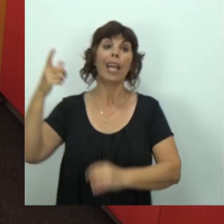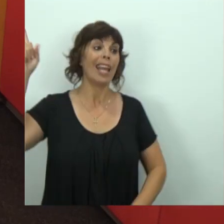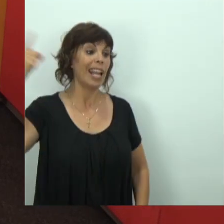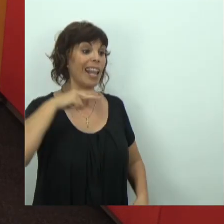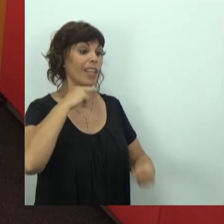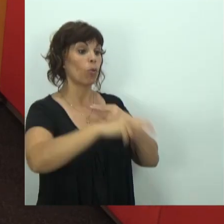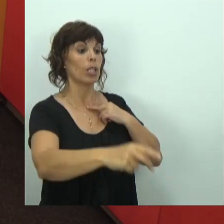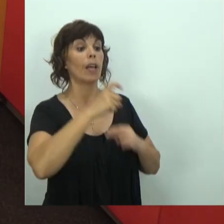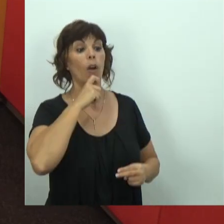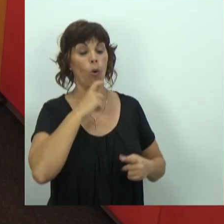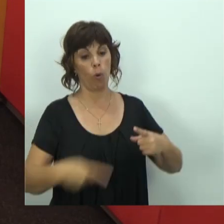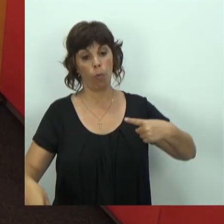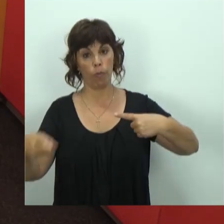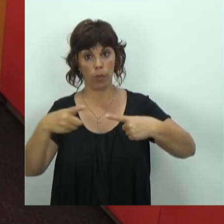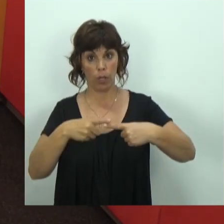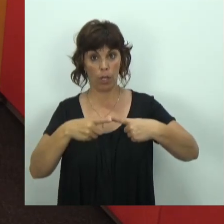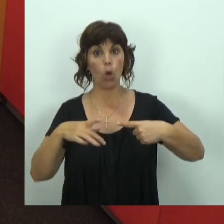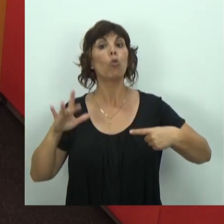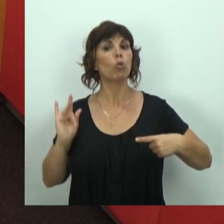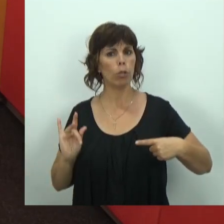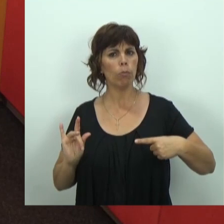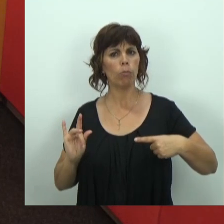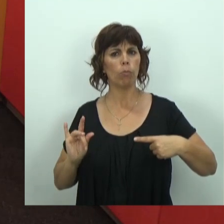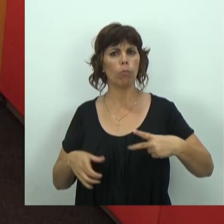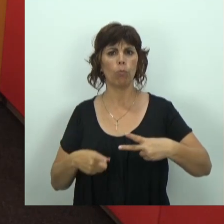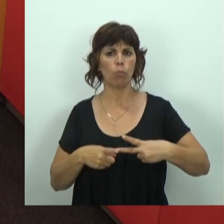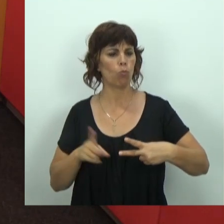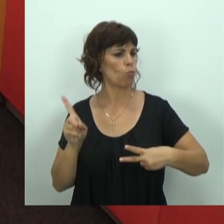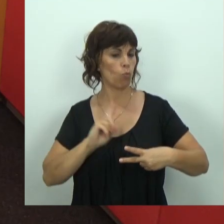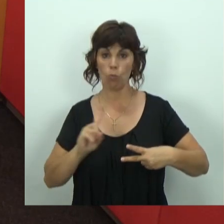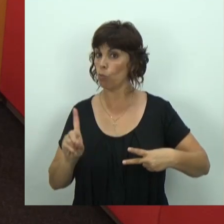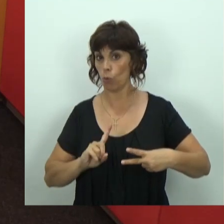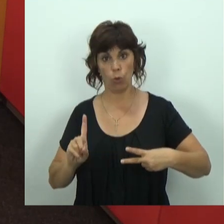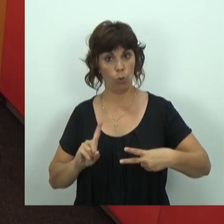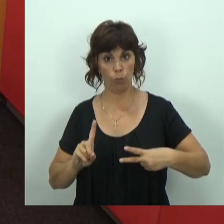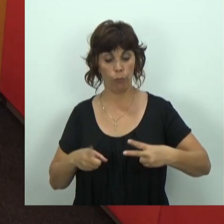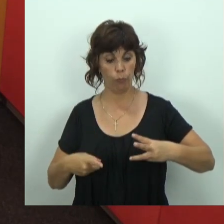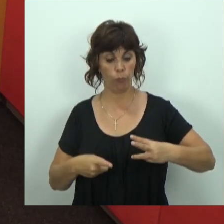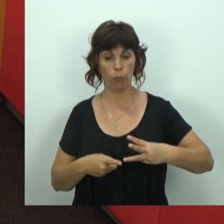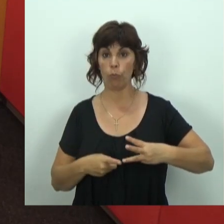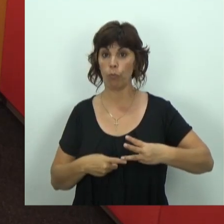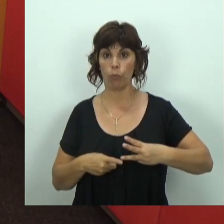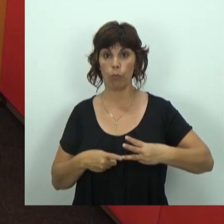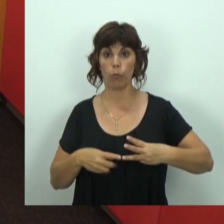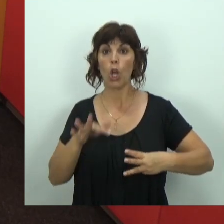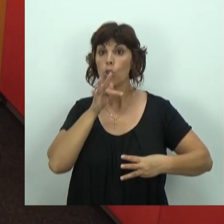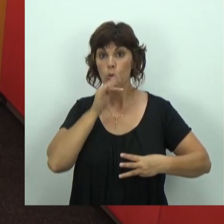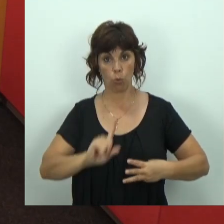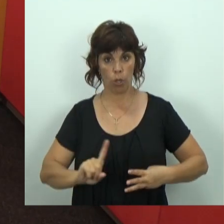sí a lo que le has pedido, o Él te dice no, o Él te dice todavía no.